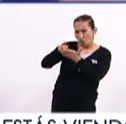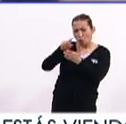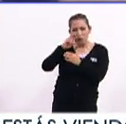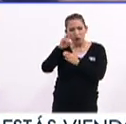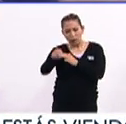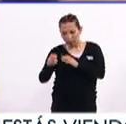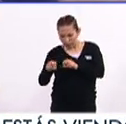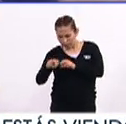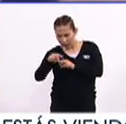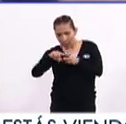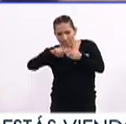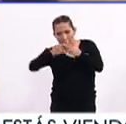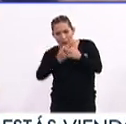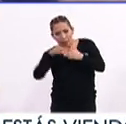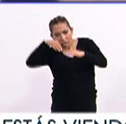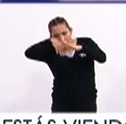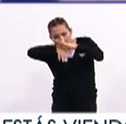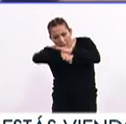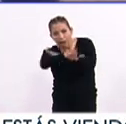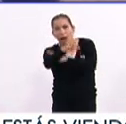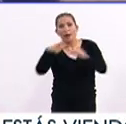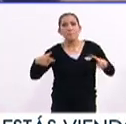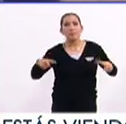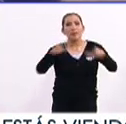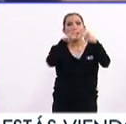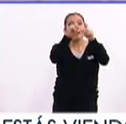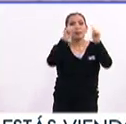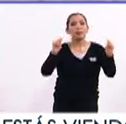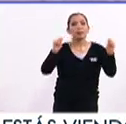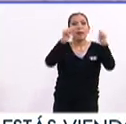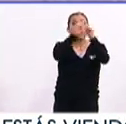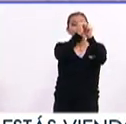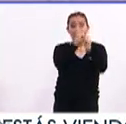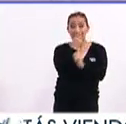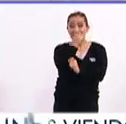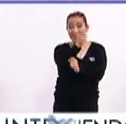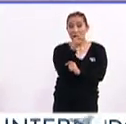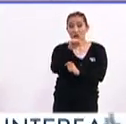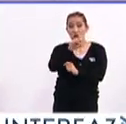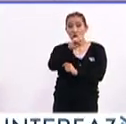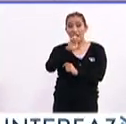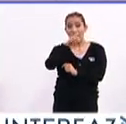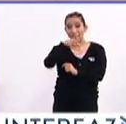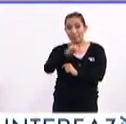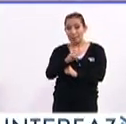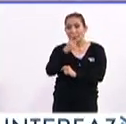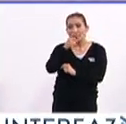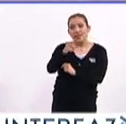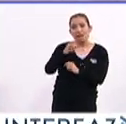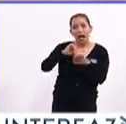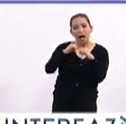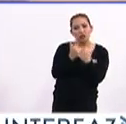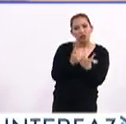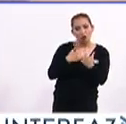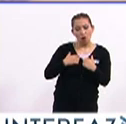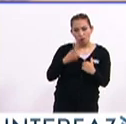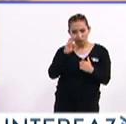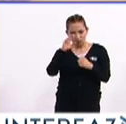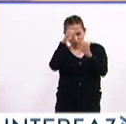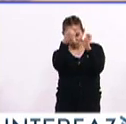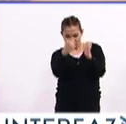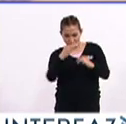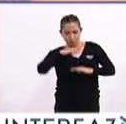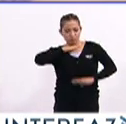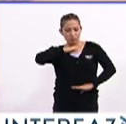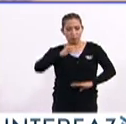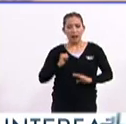arranque de la escalinata que daba acceso al basamento piramidal de un templo. Cabe mencionar que Noemí Castillo dijo que la asociación del torso fue identificada